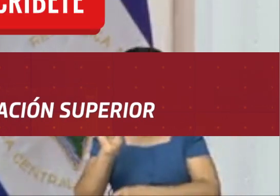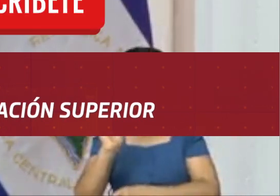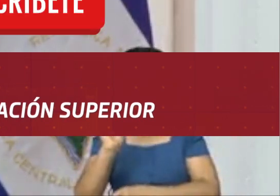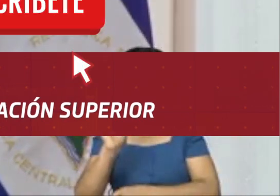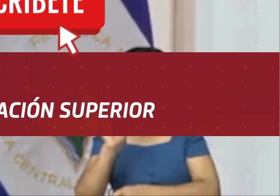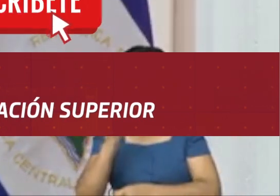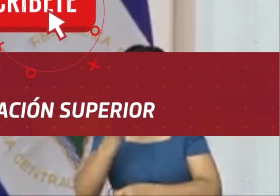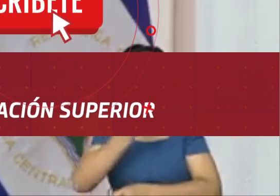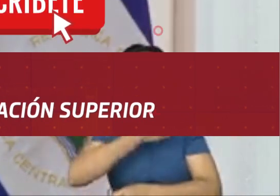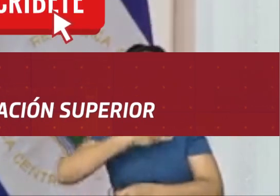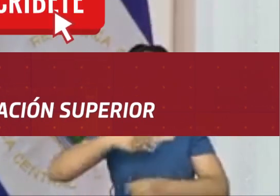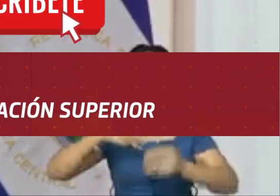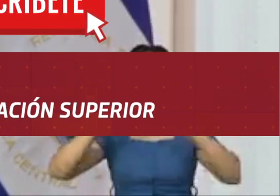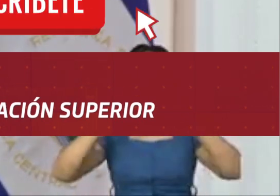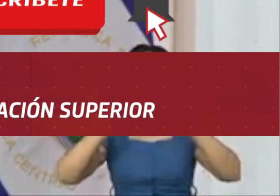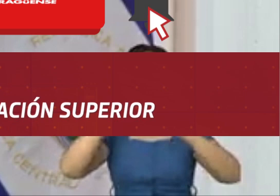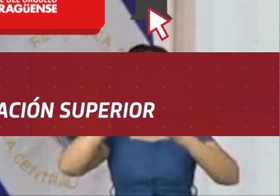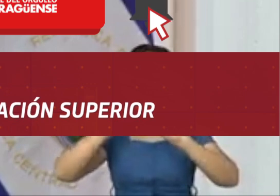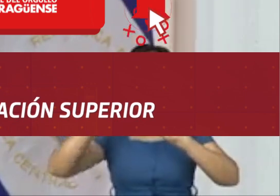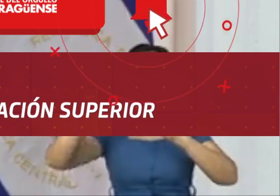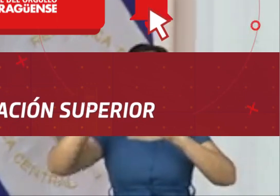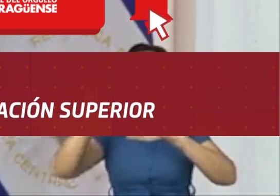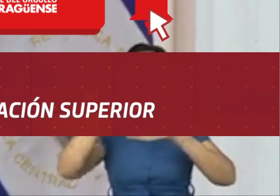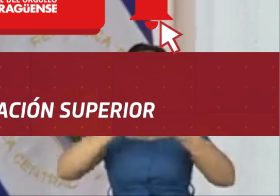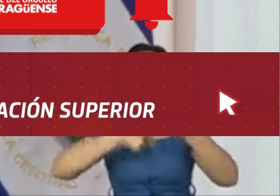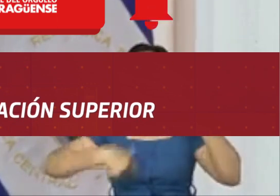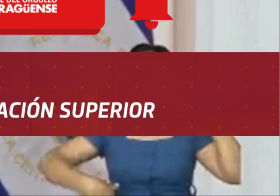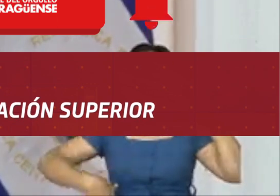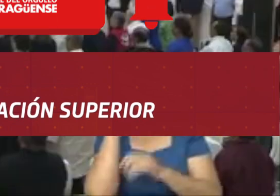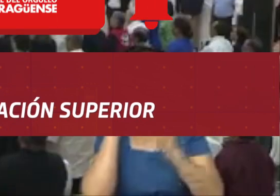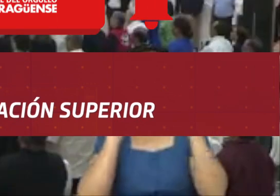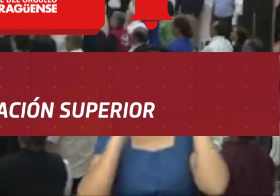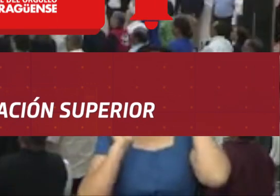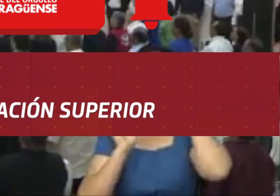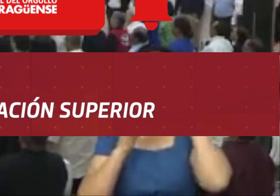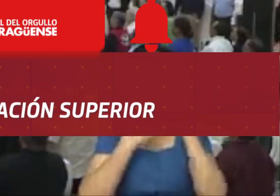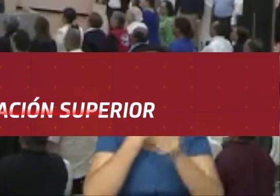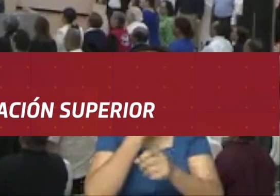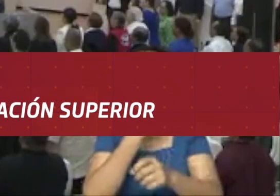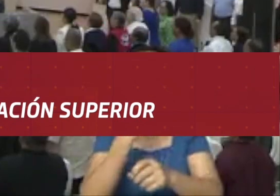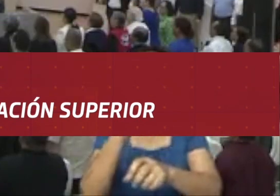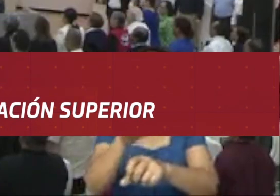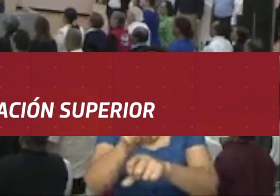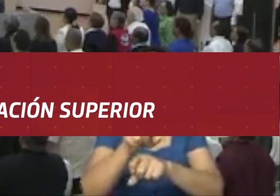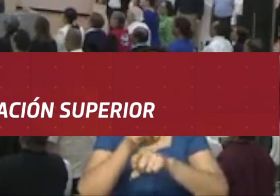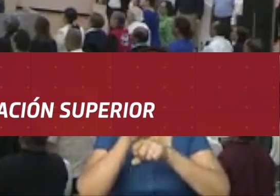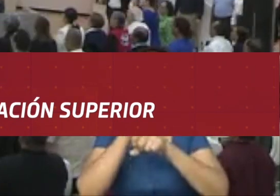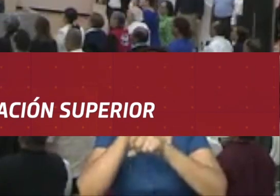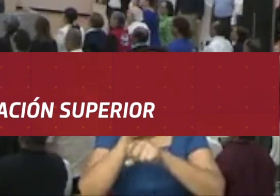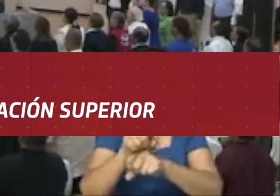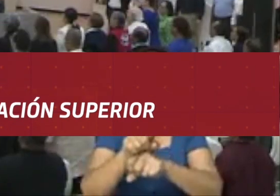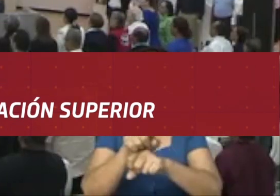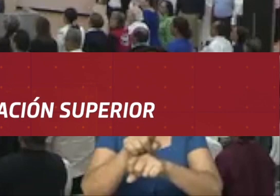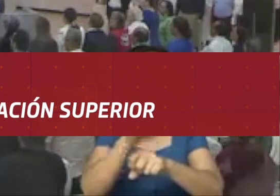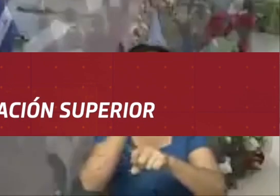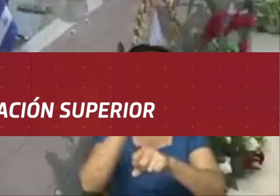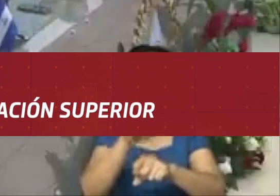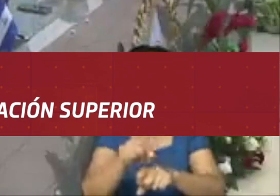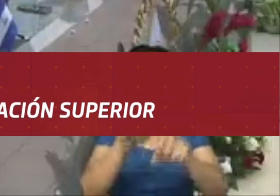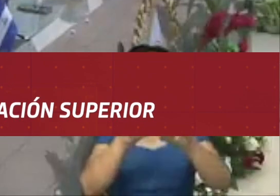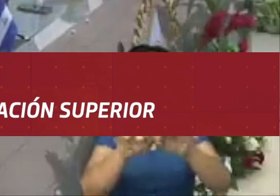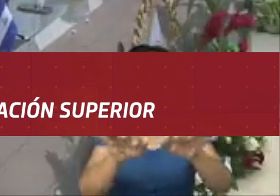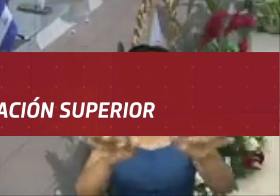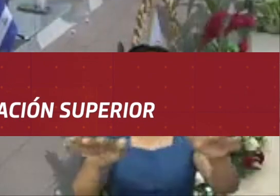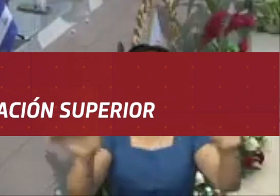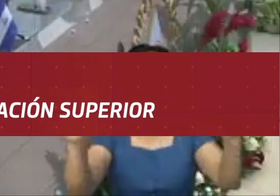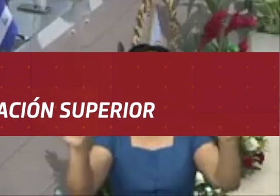fuera un Ministerio de educación superior tiene que ser nombrado por el presidente de la república al acto de clausura de la gestión parlamentaria de este año asistieron